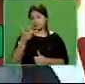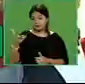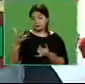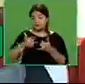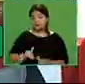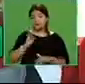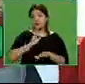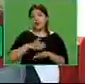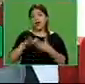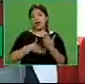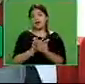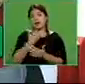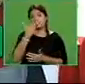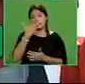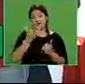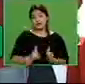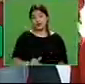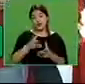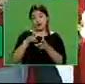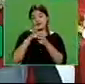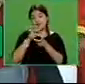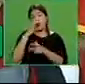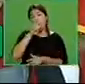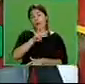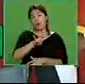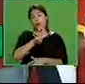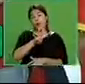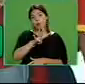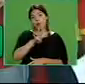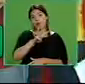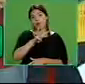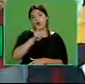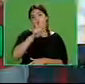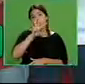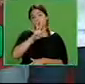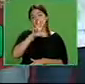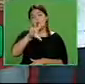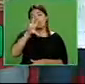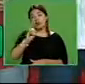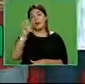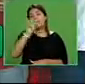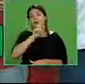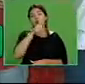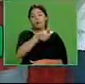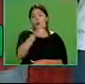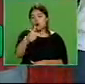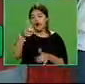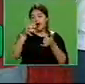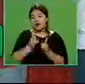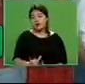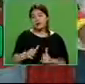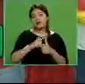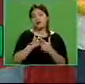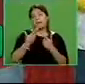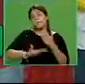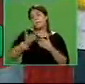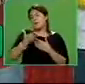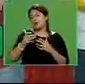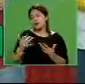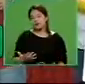hasta 3 hijos, un ingreso de 430 bolívares mensuales por hijo. Y bueno, y lo